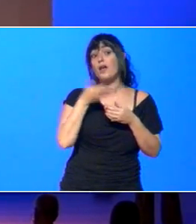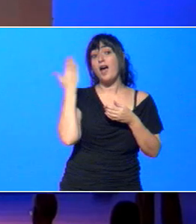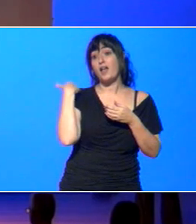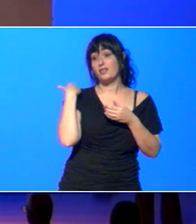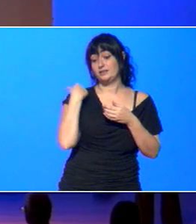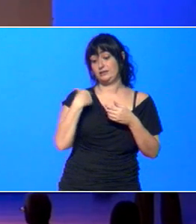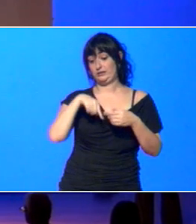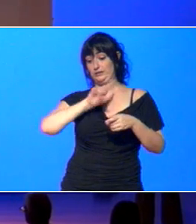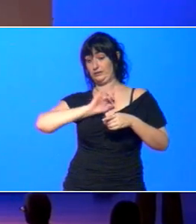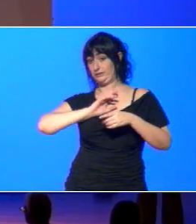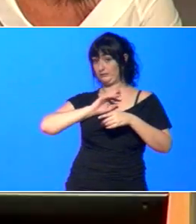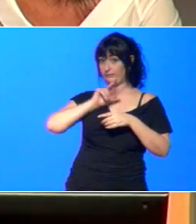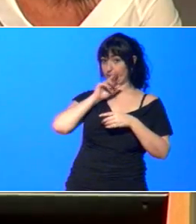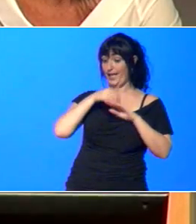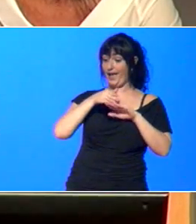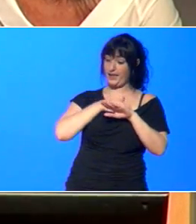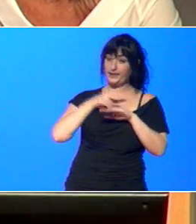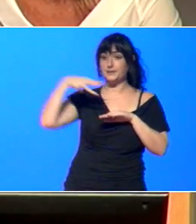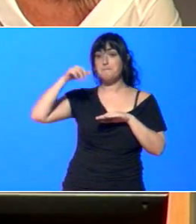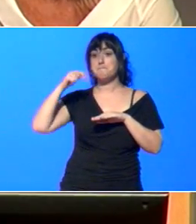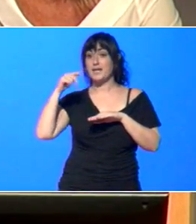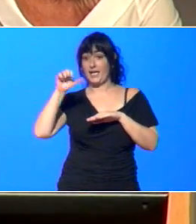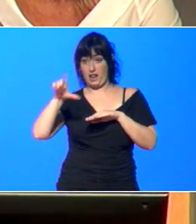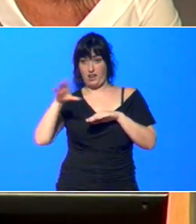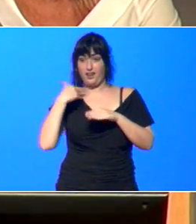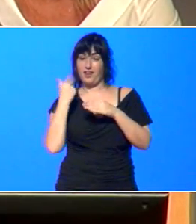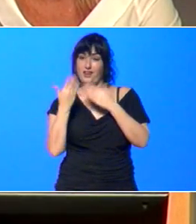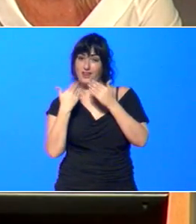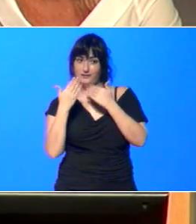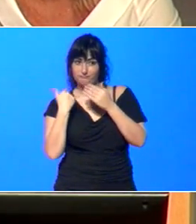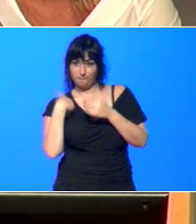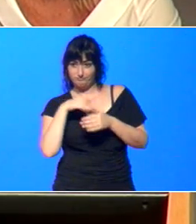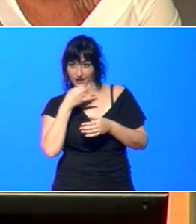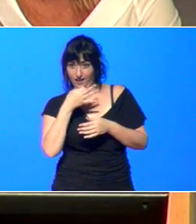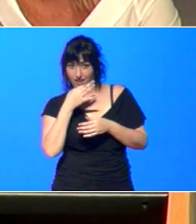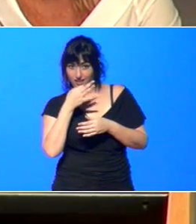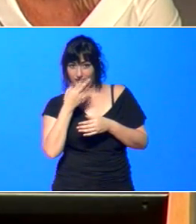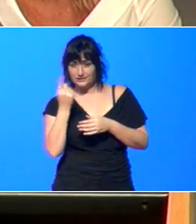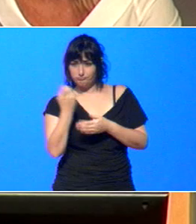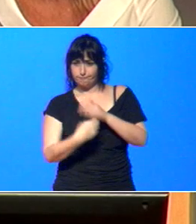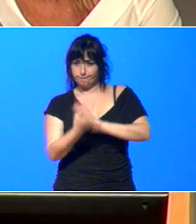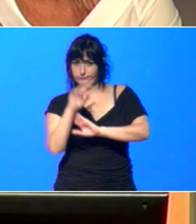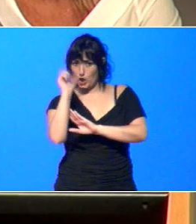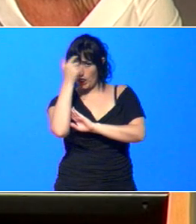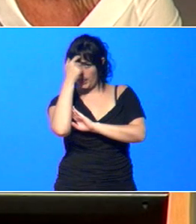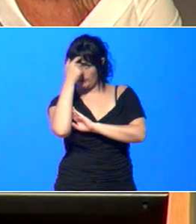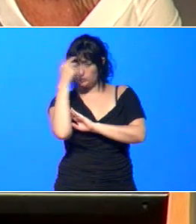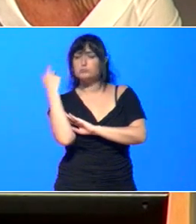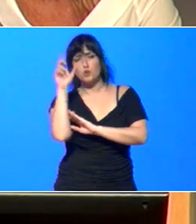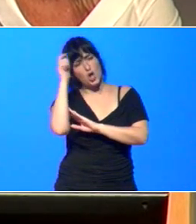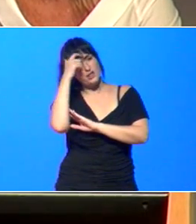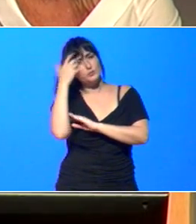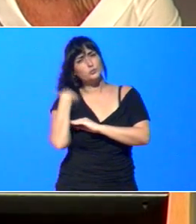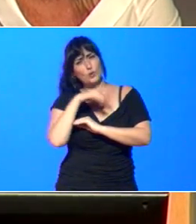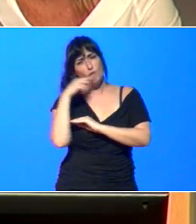hablar, ha hablado Miquel y también ha salido el concepto, un concepto que es doloroso que salga en unas jornadas de inclusión,